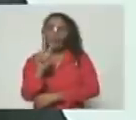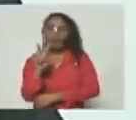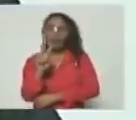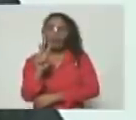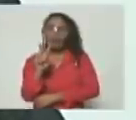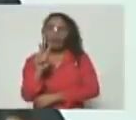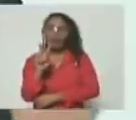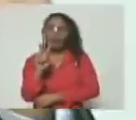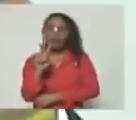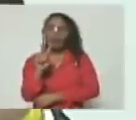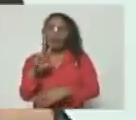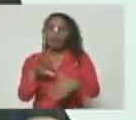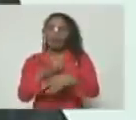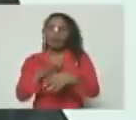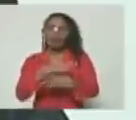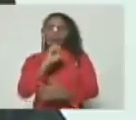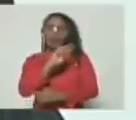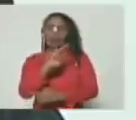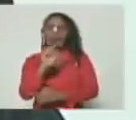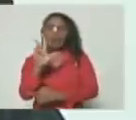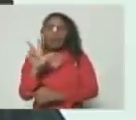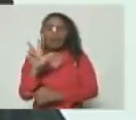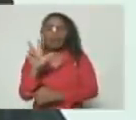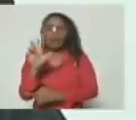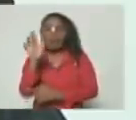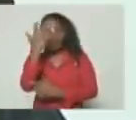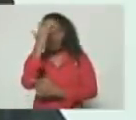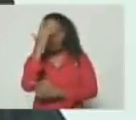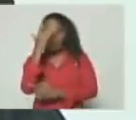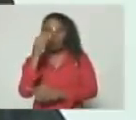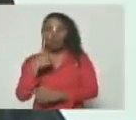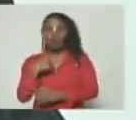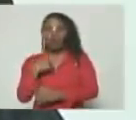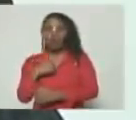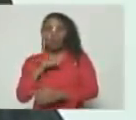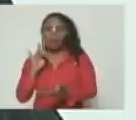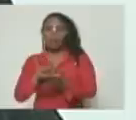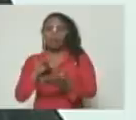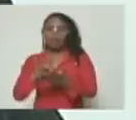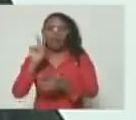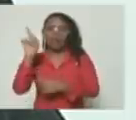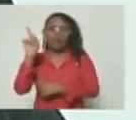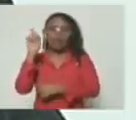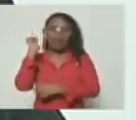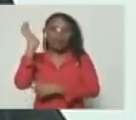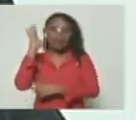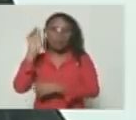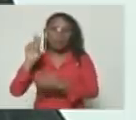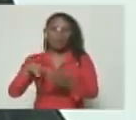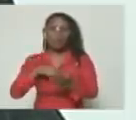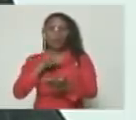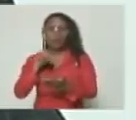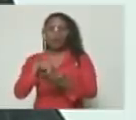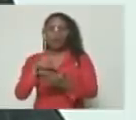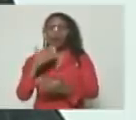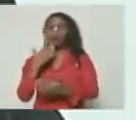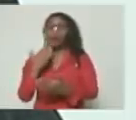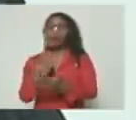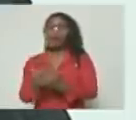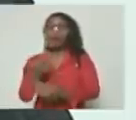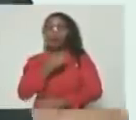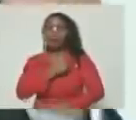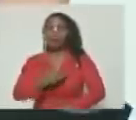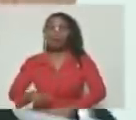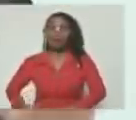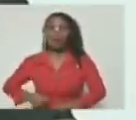el martes 23 de febrero, me tocó intervenir en la Asamblea Nacional y pedí al presidente